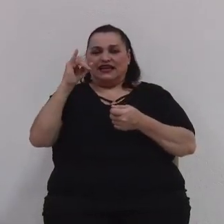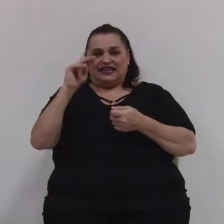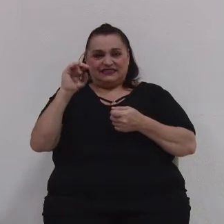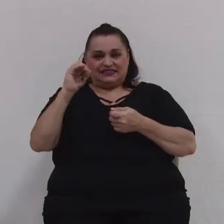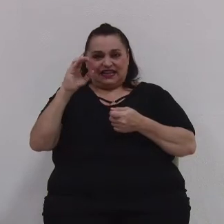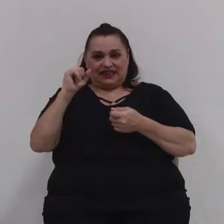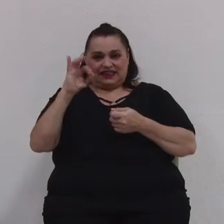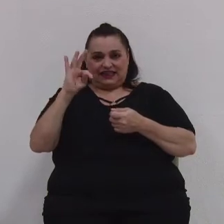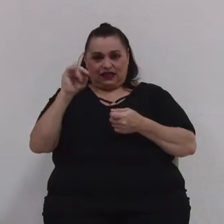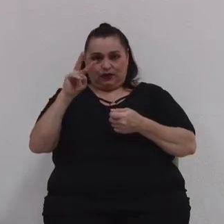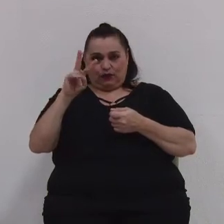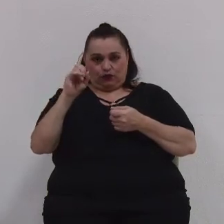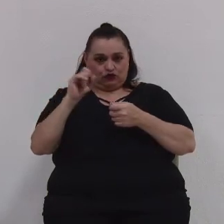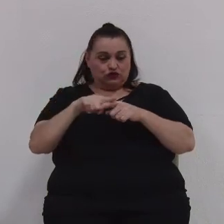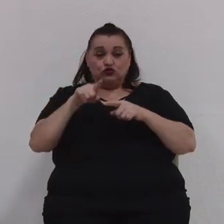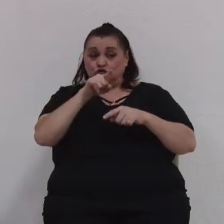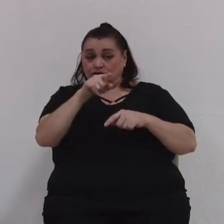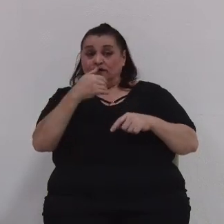usted tiene